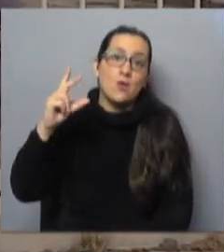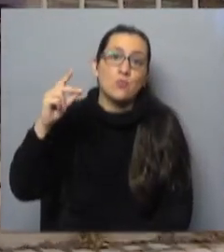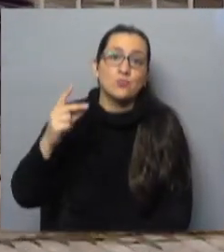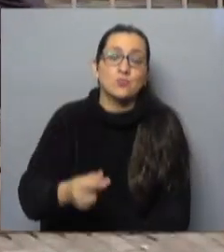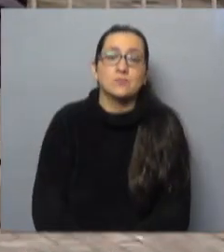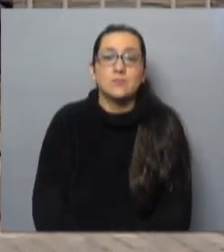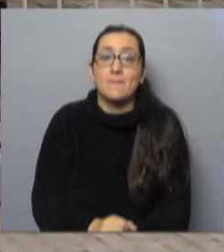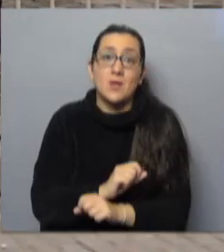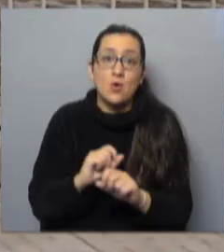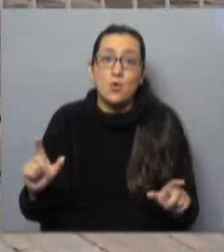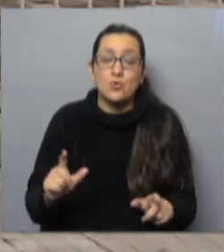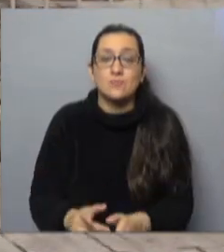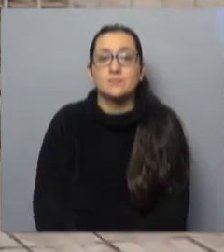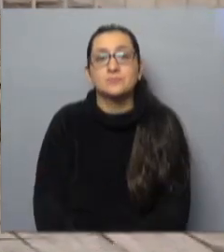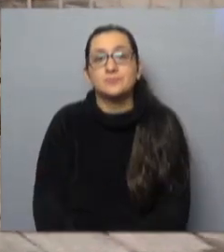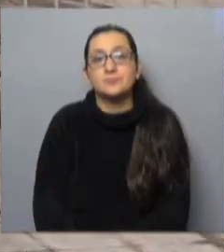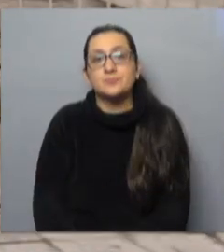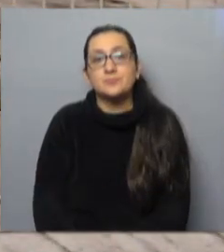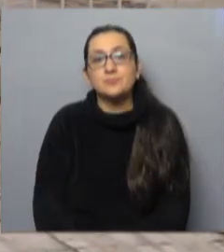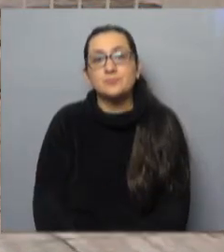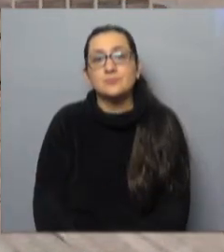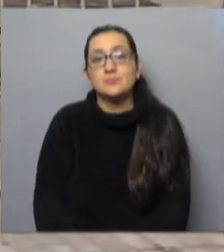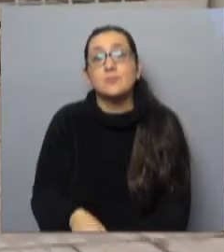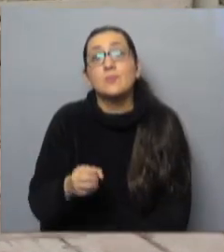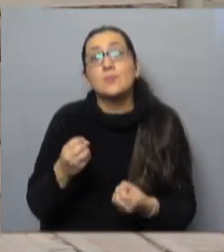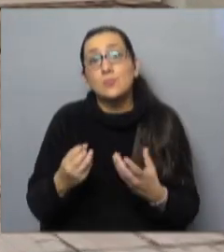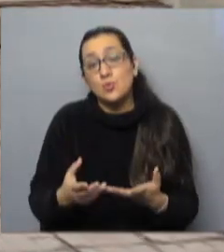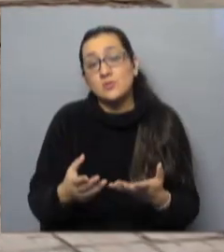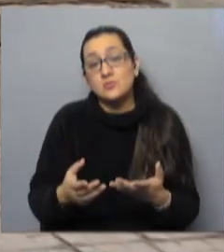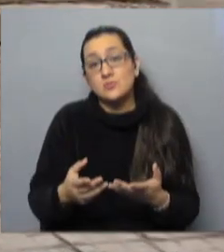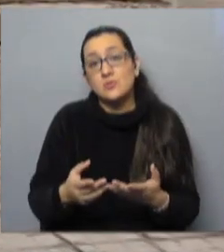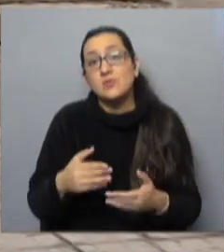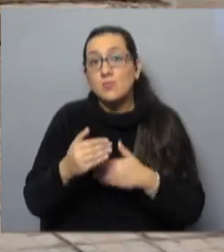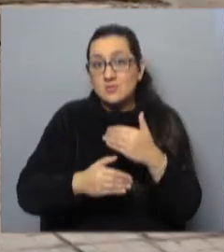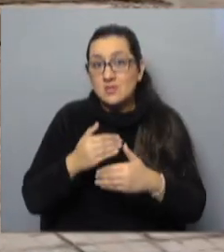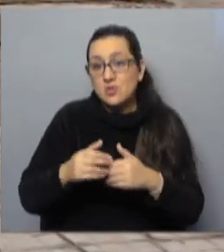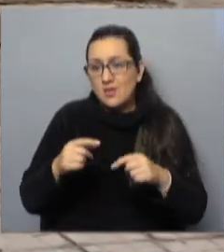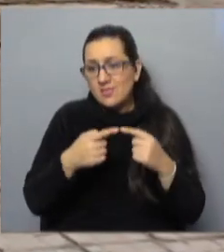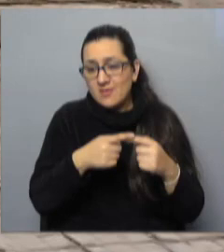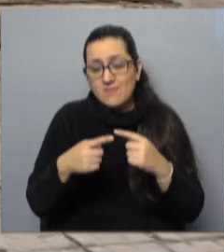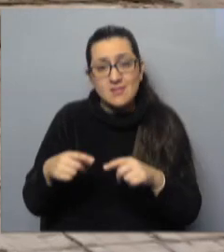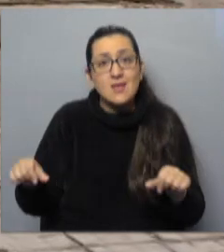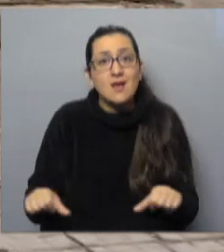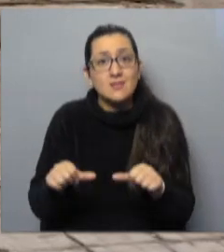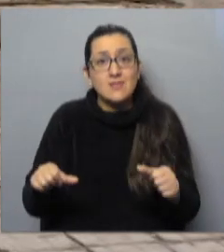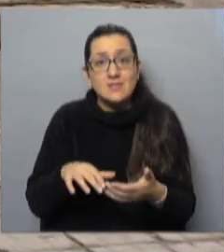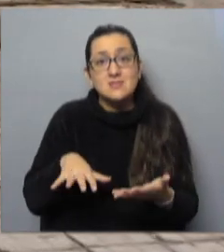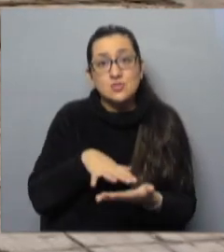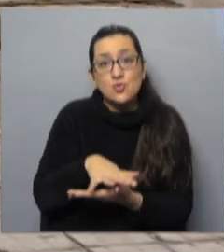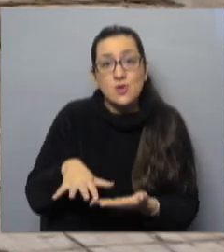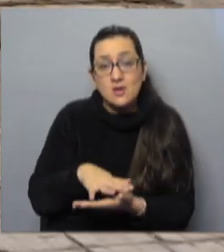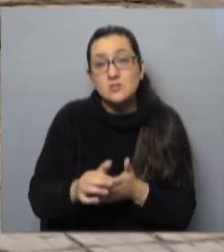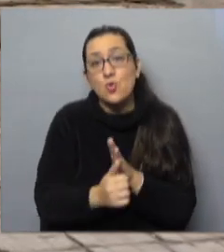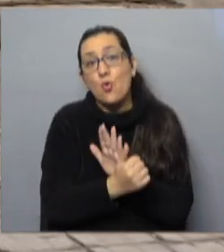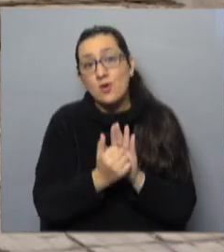lo que estamos planteado en este momento y es en ese sentido que tenemos este desarrollado esa actividad es ahora como zonal hoy hoy